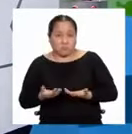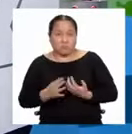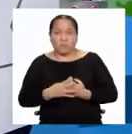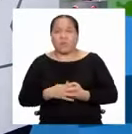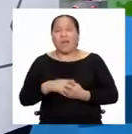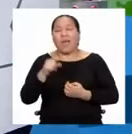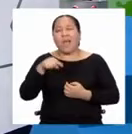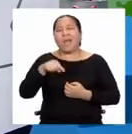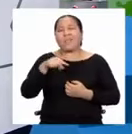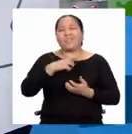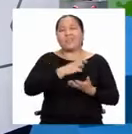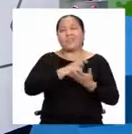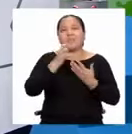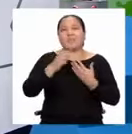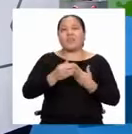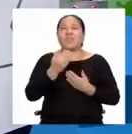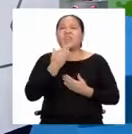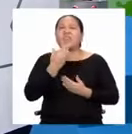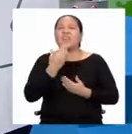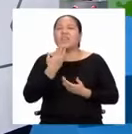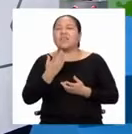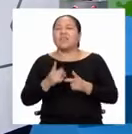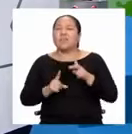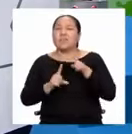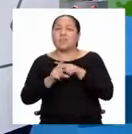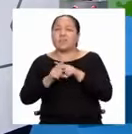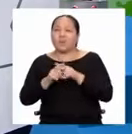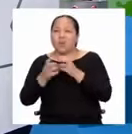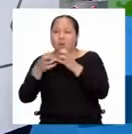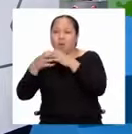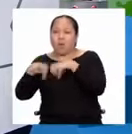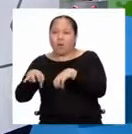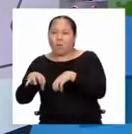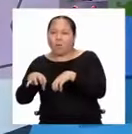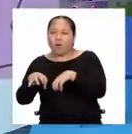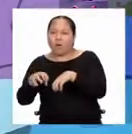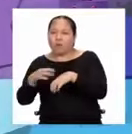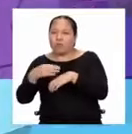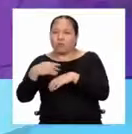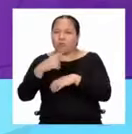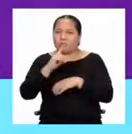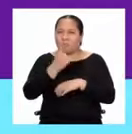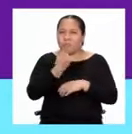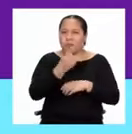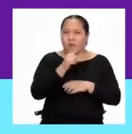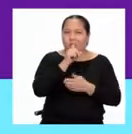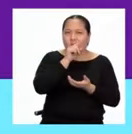descubrir quién fue primero, el huevo o la gallina.